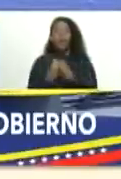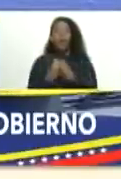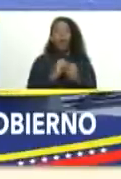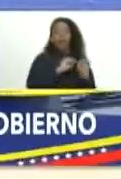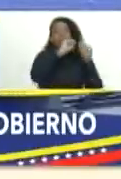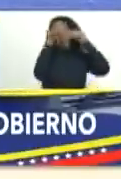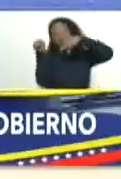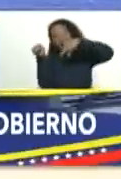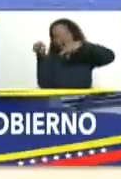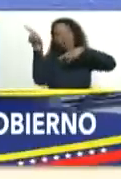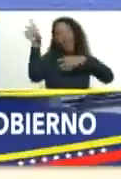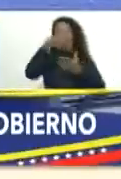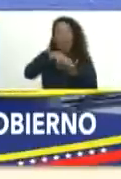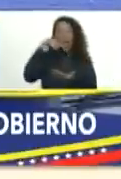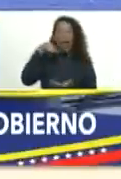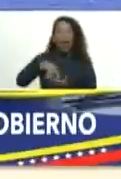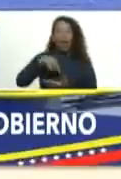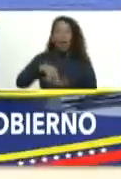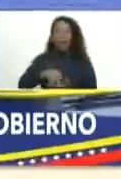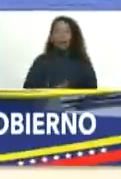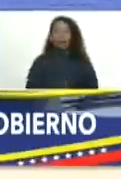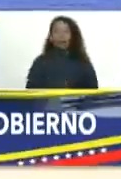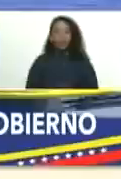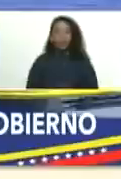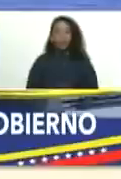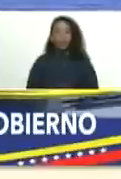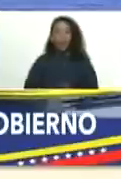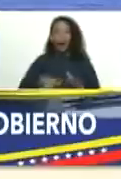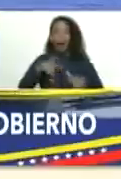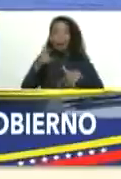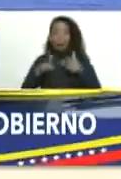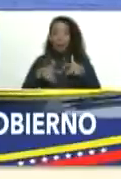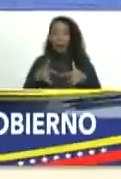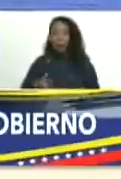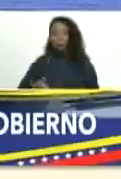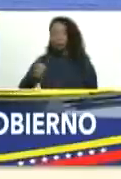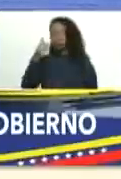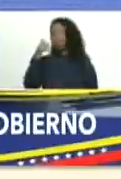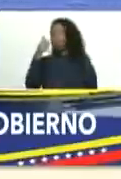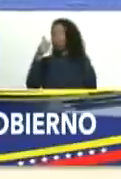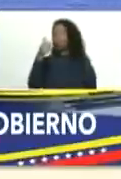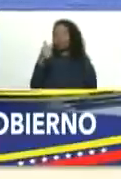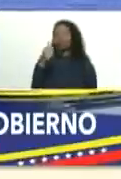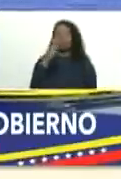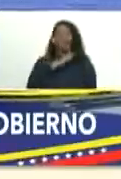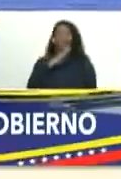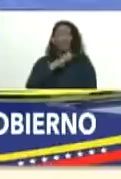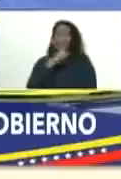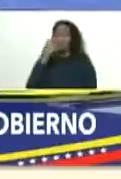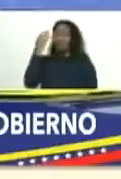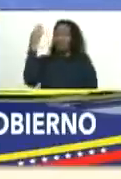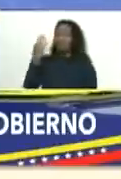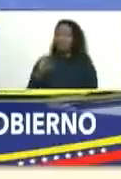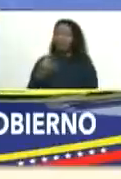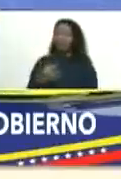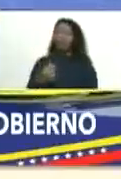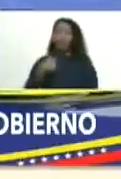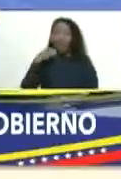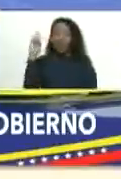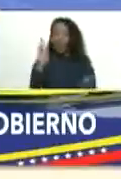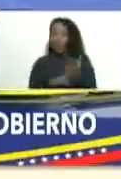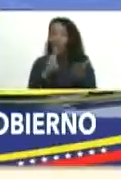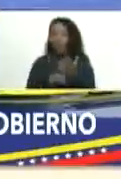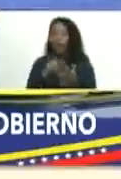ayer fui al estado Carabobo, un acto extraordinario. De verdad les digo, la